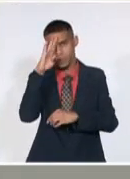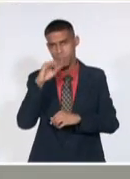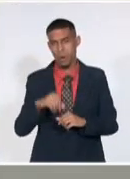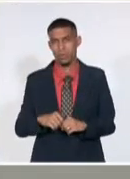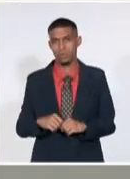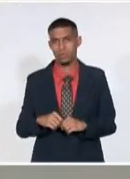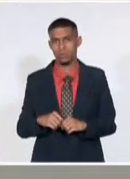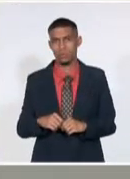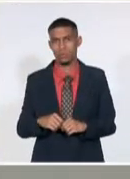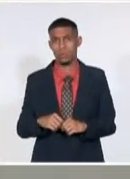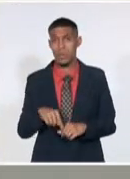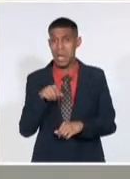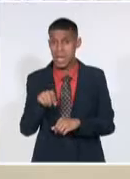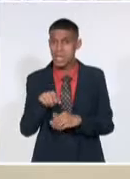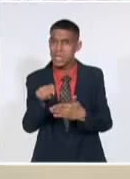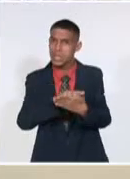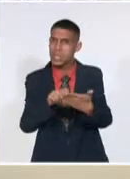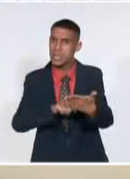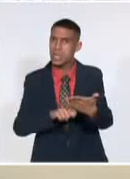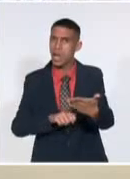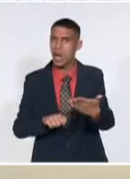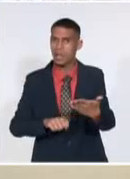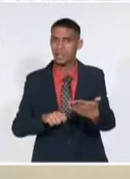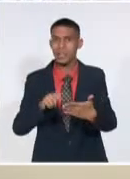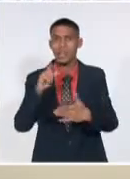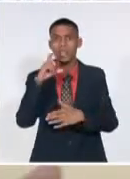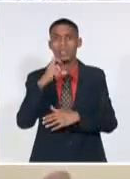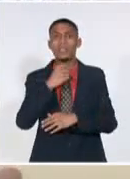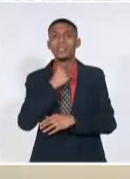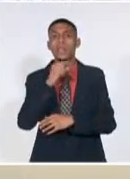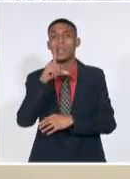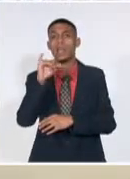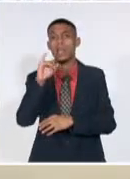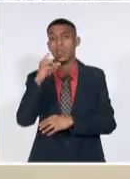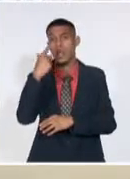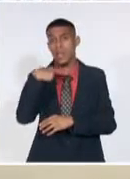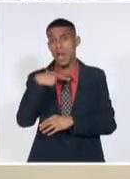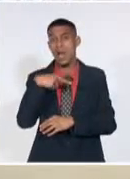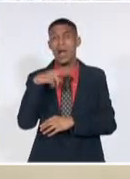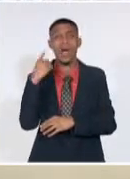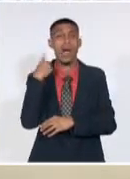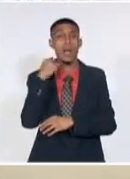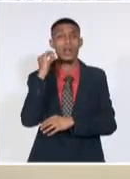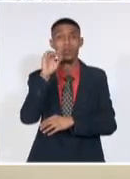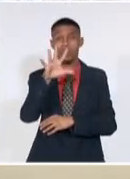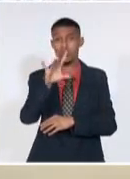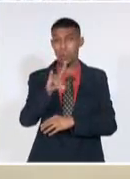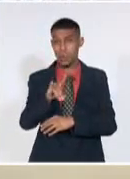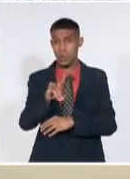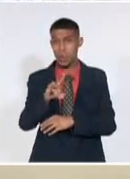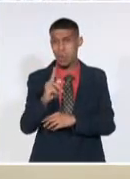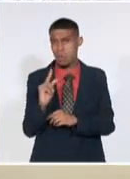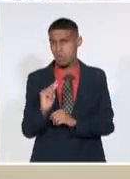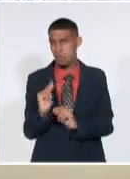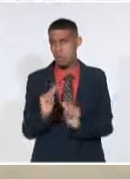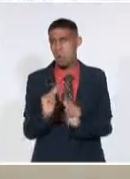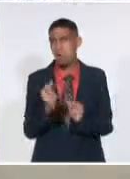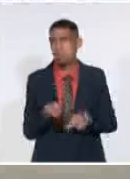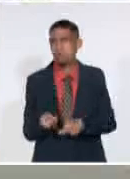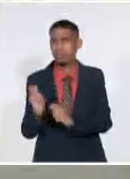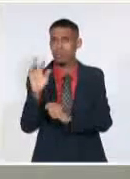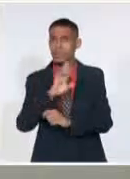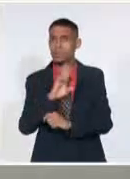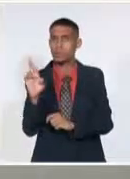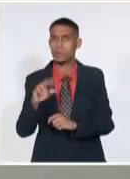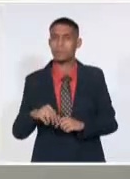origen lo tiene en esa carta, especialmente que Celia le manda en el año 59, a los pocos meses del triunfo de la revolución.